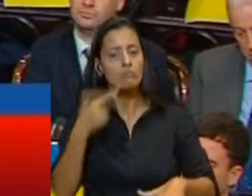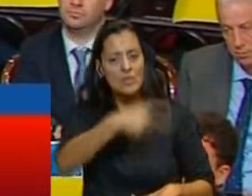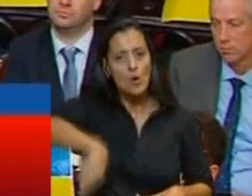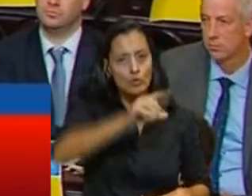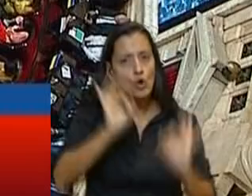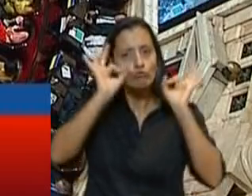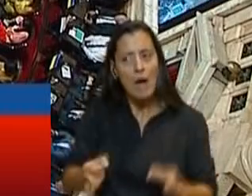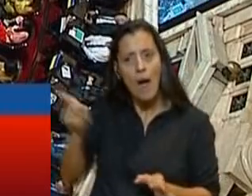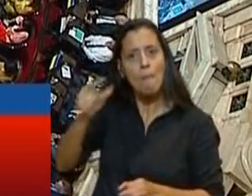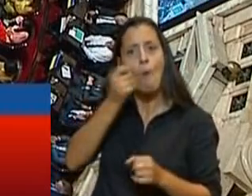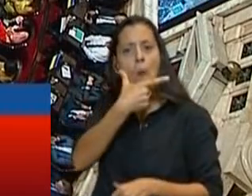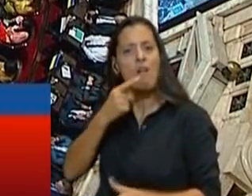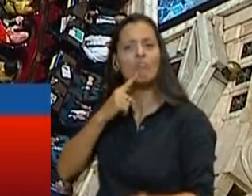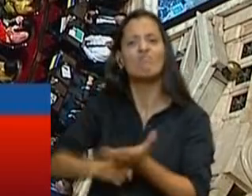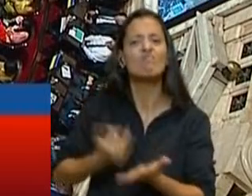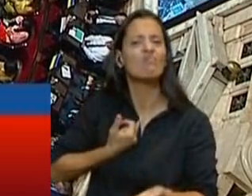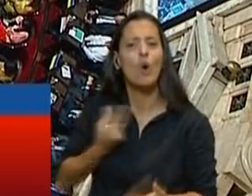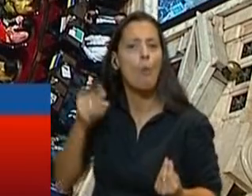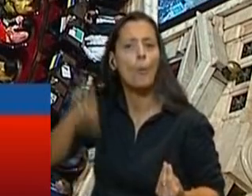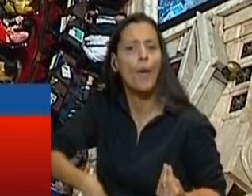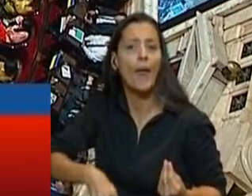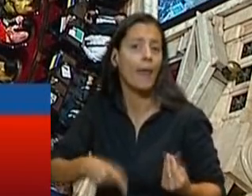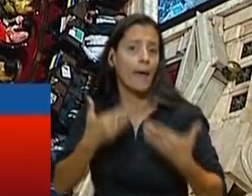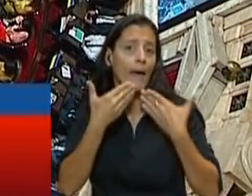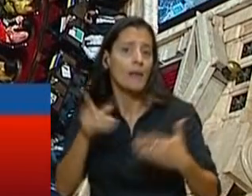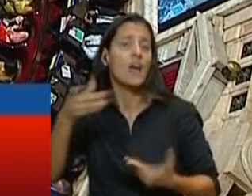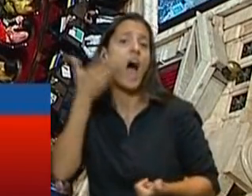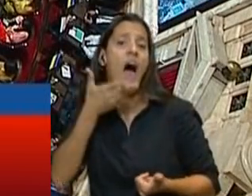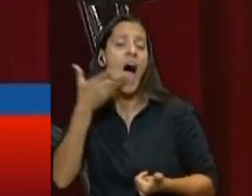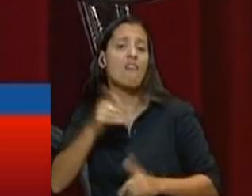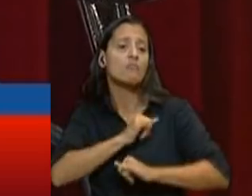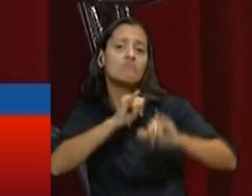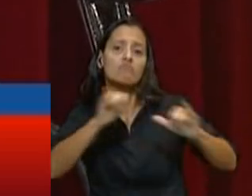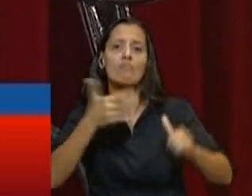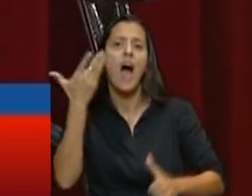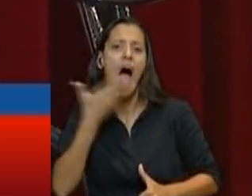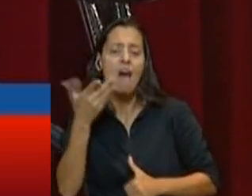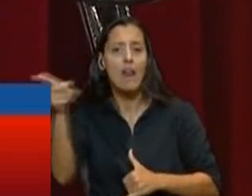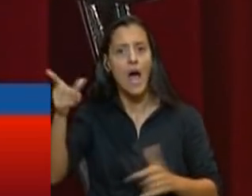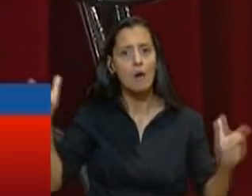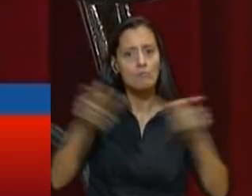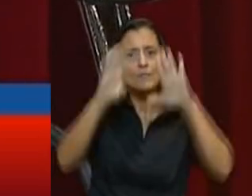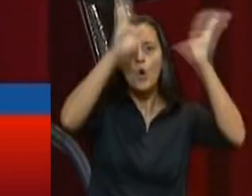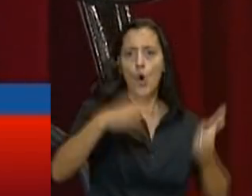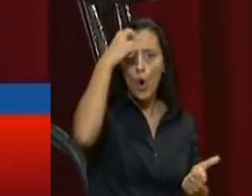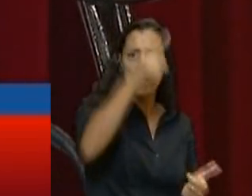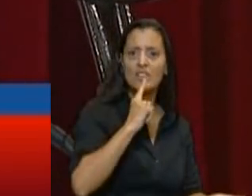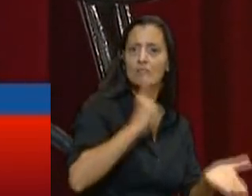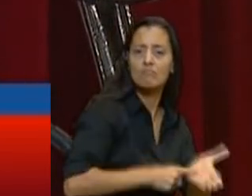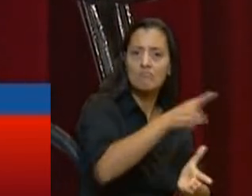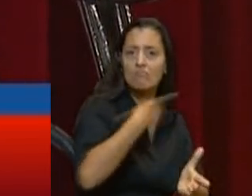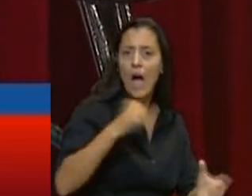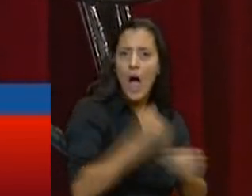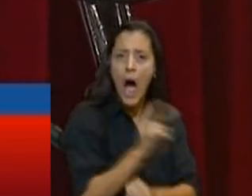Conocimos esa decisión a través de un discurso transmitido en cadena nacional. El Congreso Nacional no autorizó ese